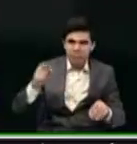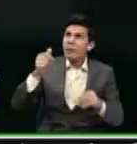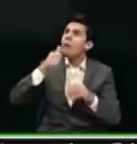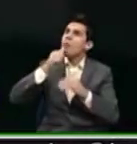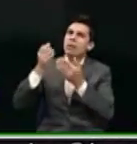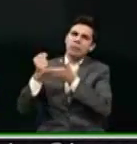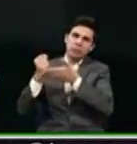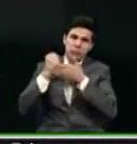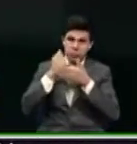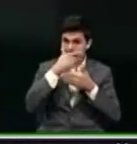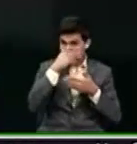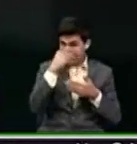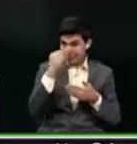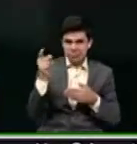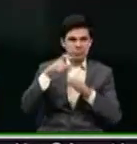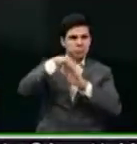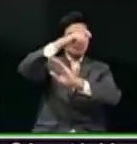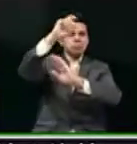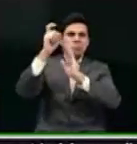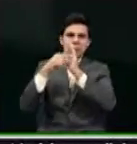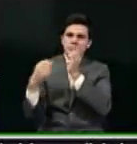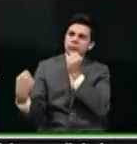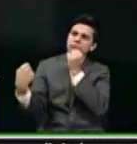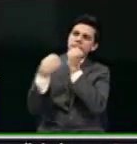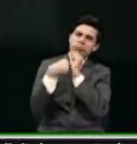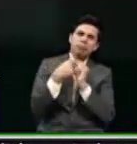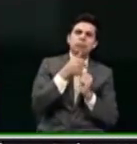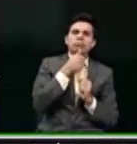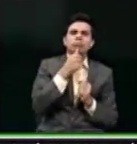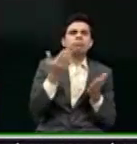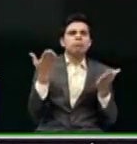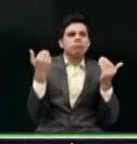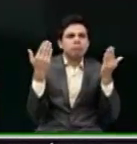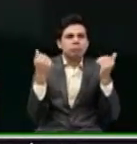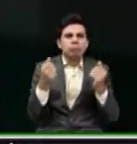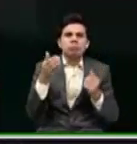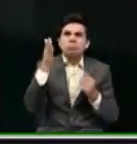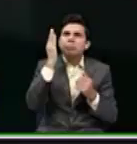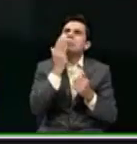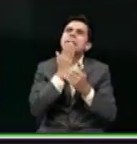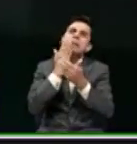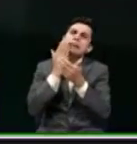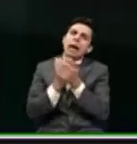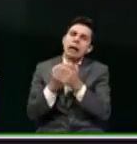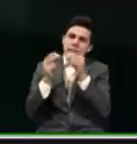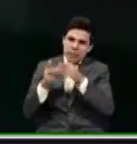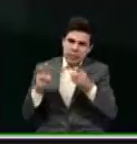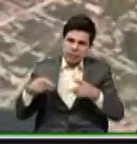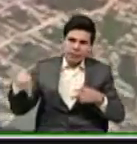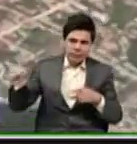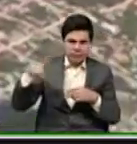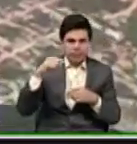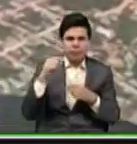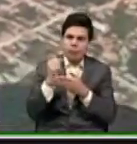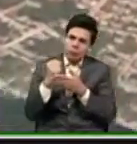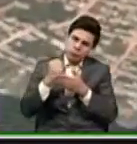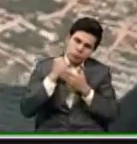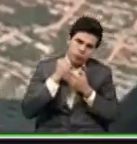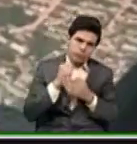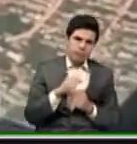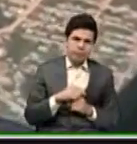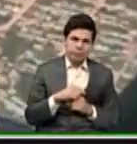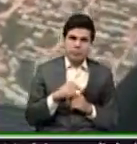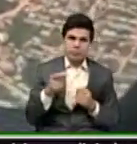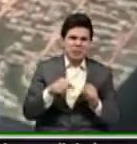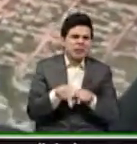nos han apoyado en la cuestión de la emergencia de agua, gracias a Dios, ellos están al pendiente de nosotros. Los atentados